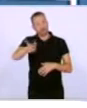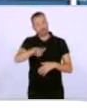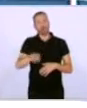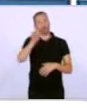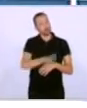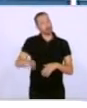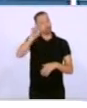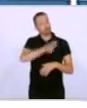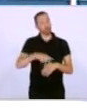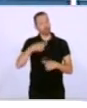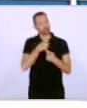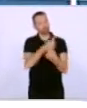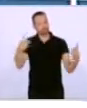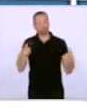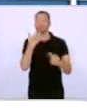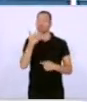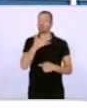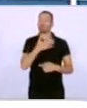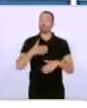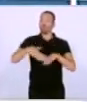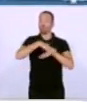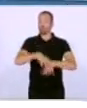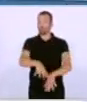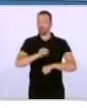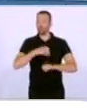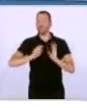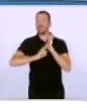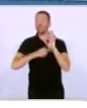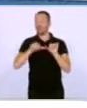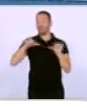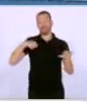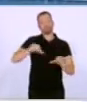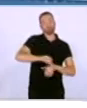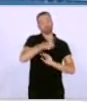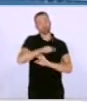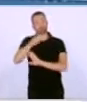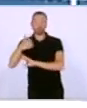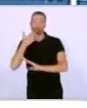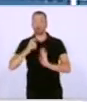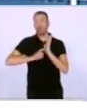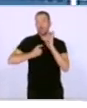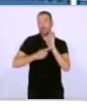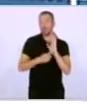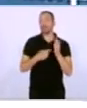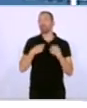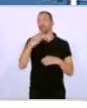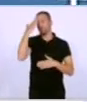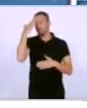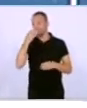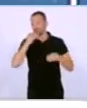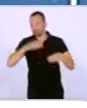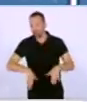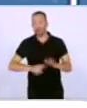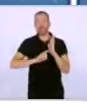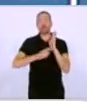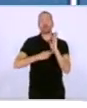al gobierno es la derogación de las leyes que ha promulgado la izquierda algunos están conocidos Como la ley de memoria histórica la del cambio climático la de violencia de